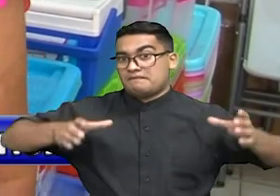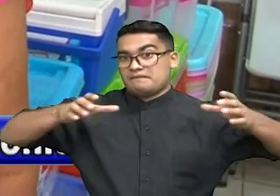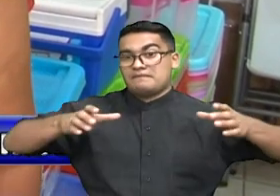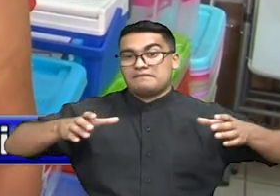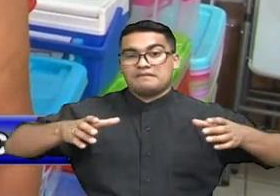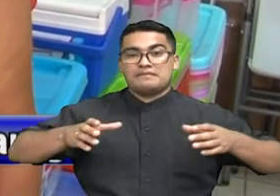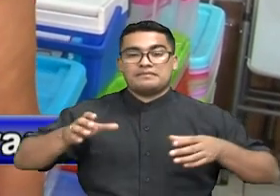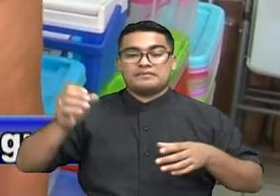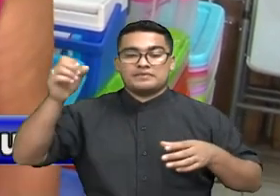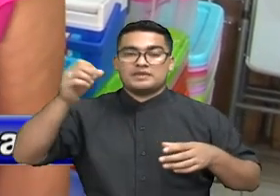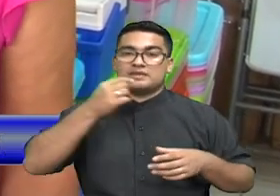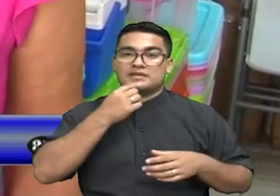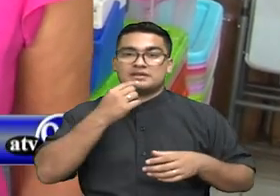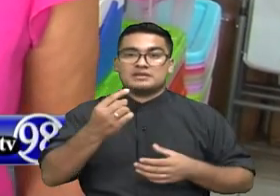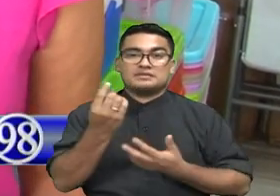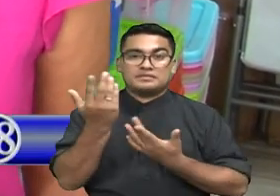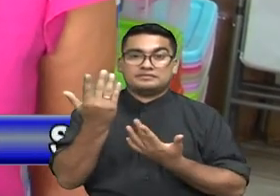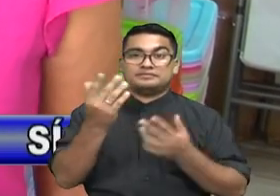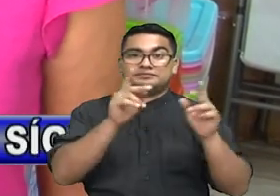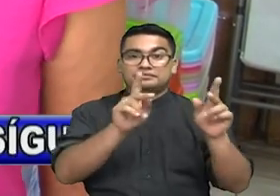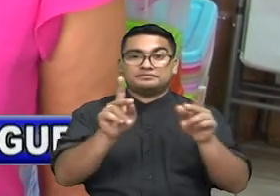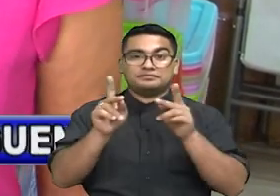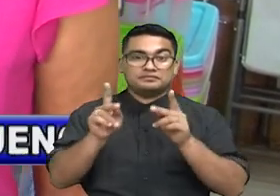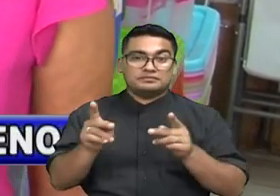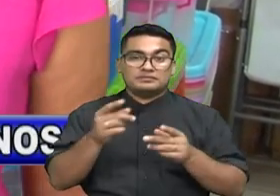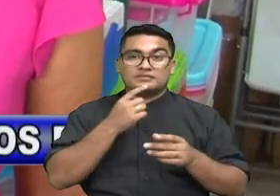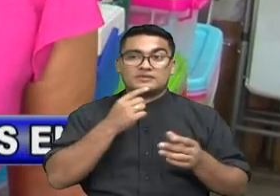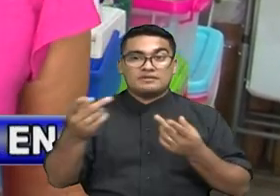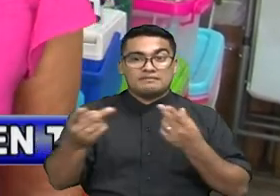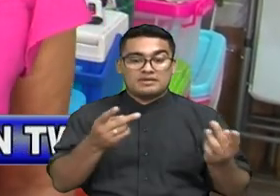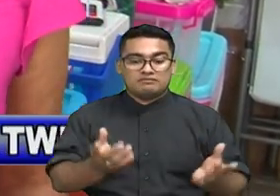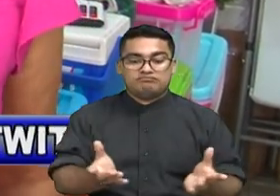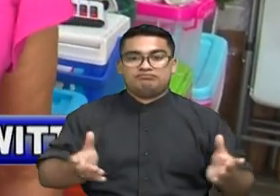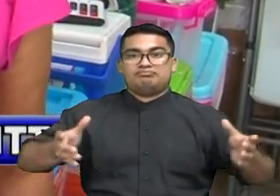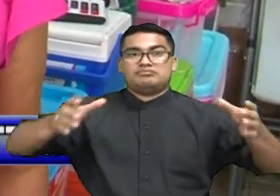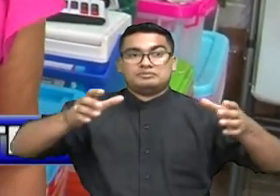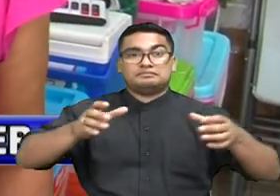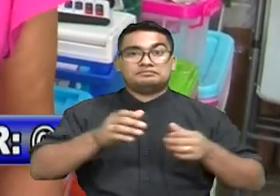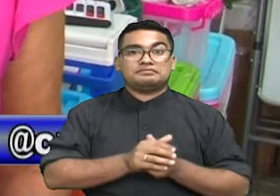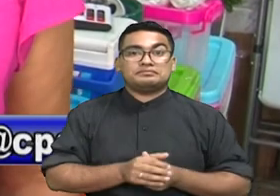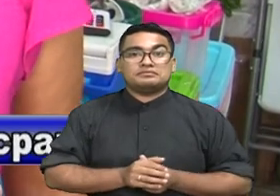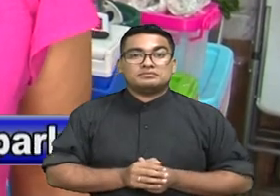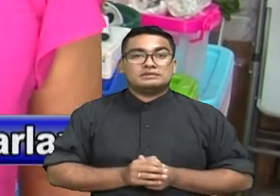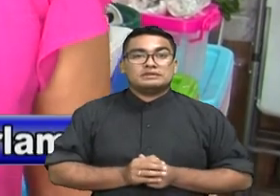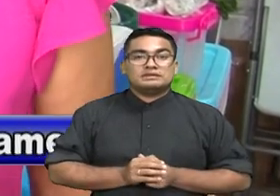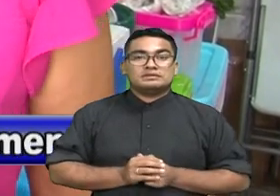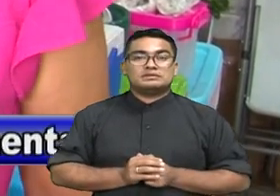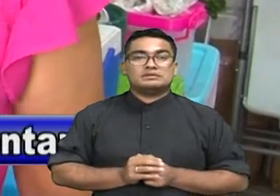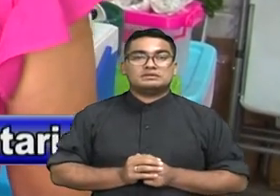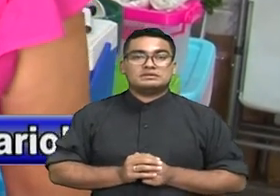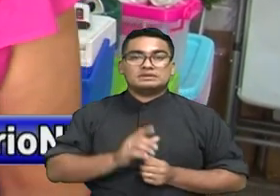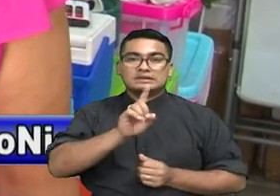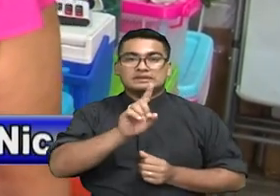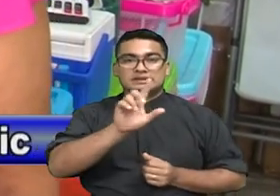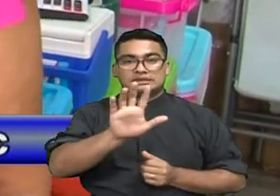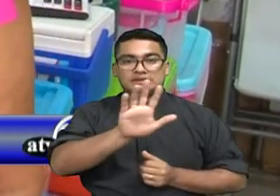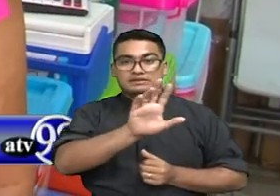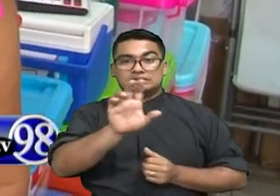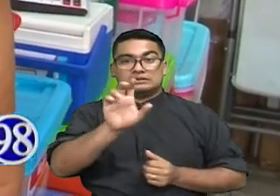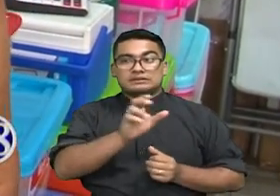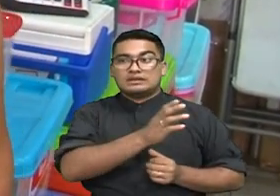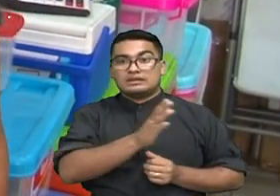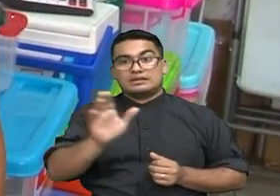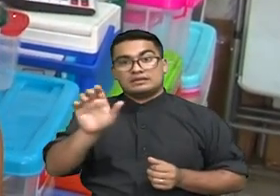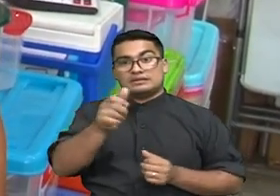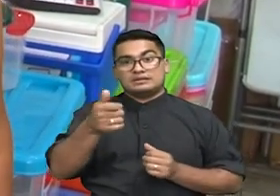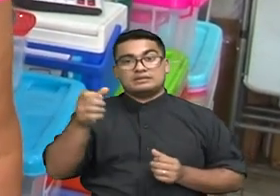todos aquellos que comercializan canastas básicas. Tenemos desde 15 Córdoba hasta